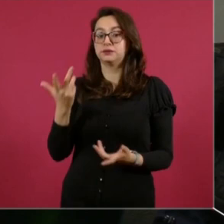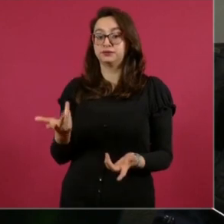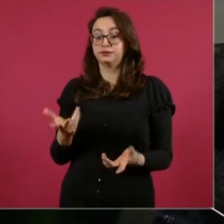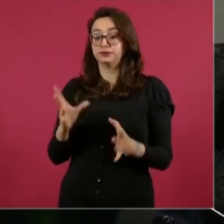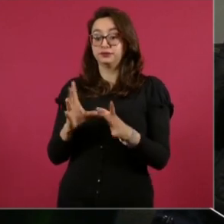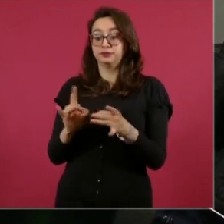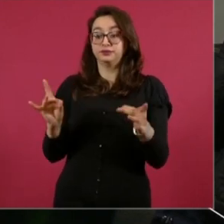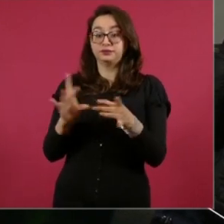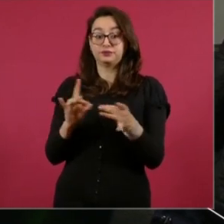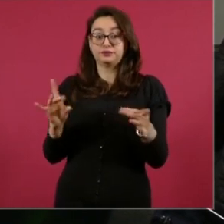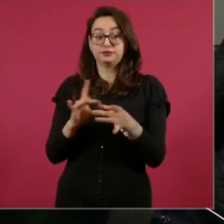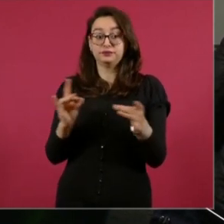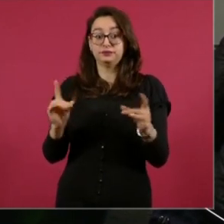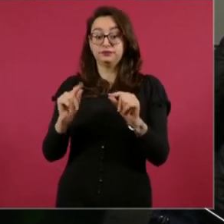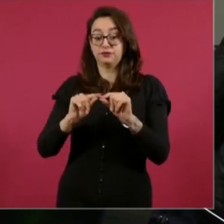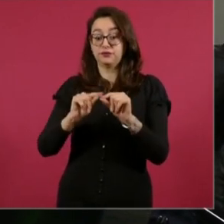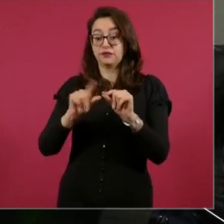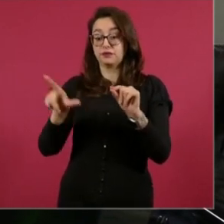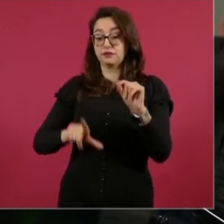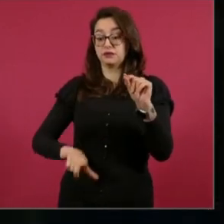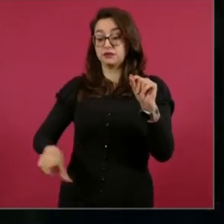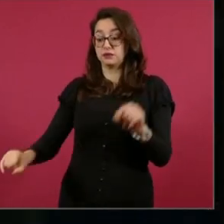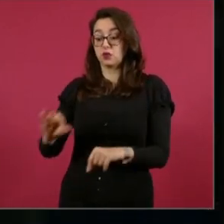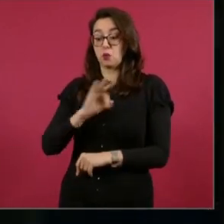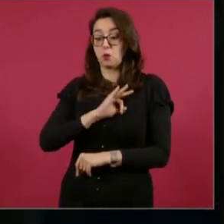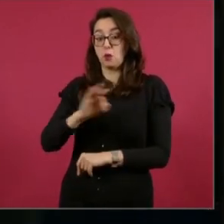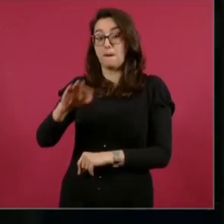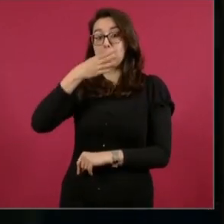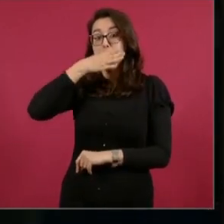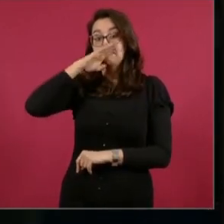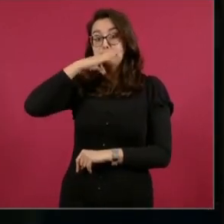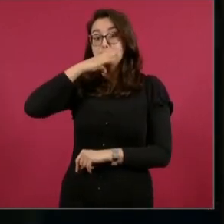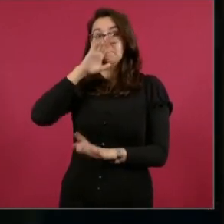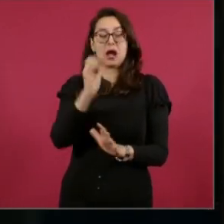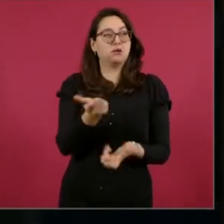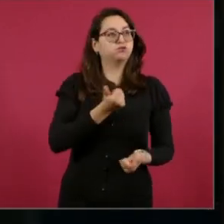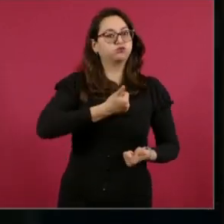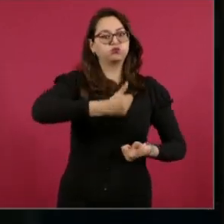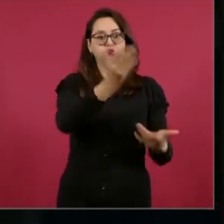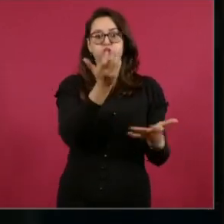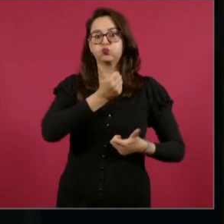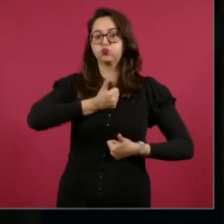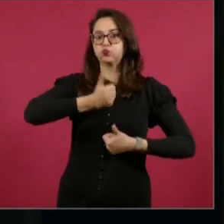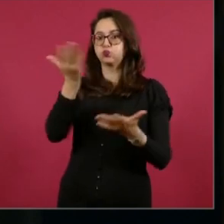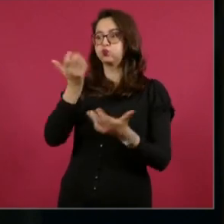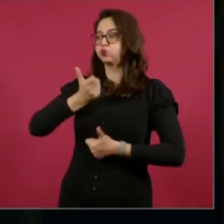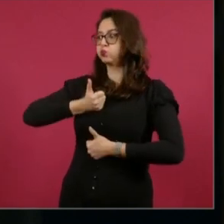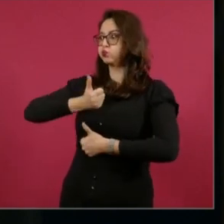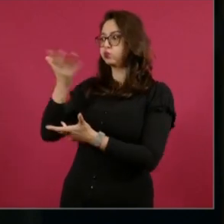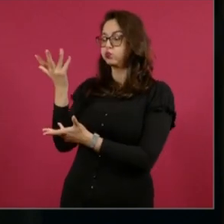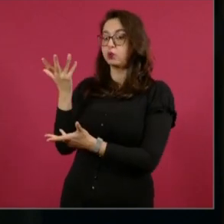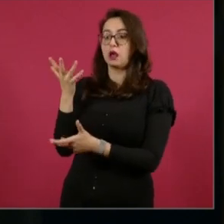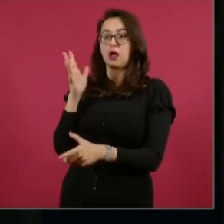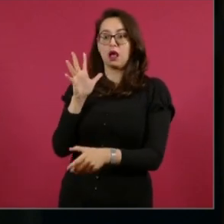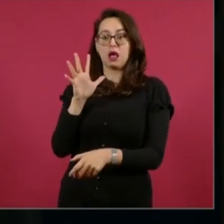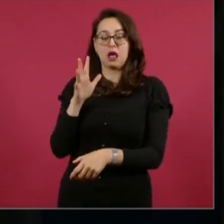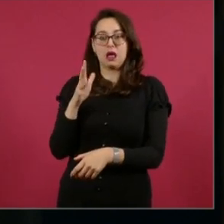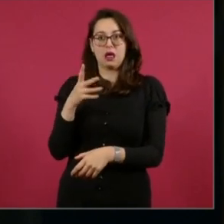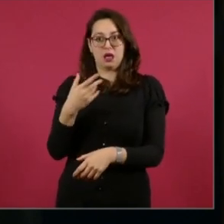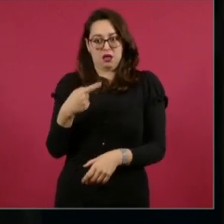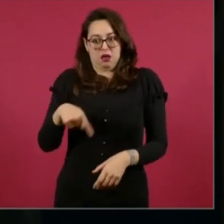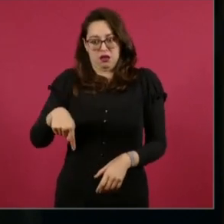de maíz del mundo, superando a China, e incluso alertó de que no se podría alcanzar la autosuficiencia